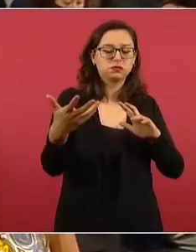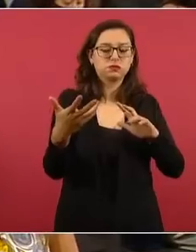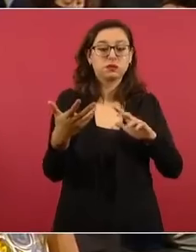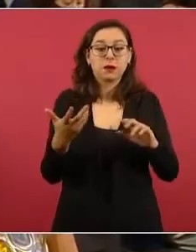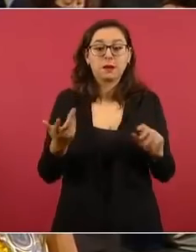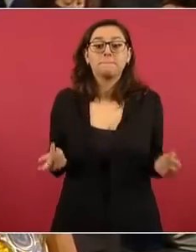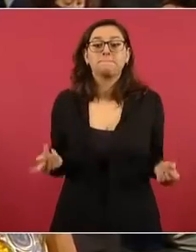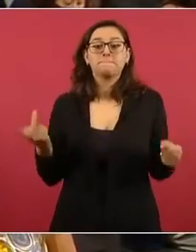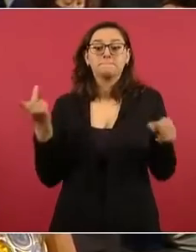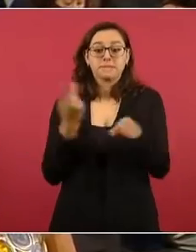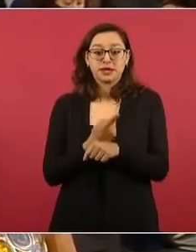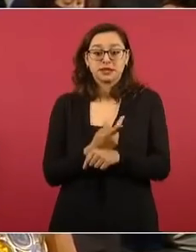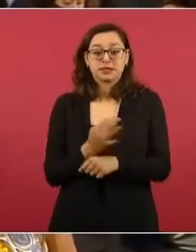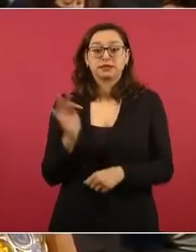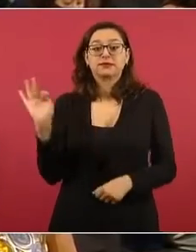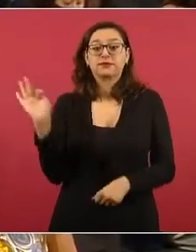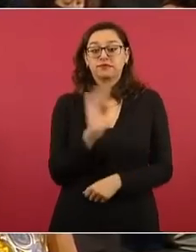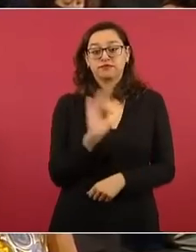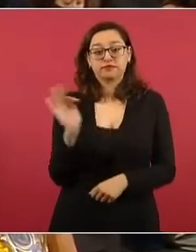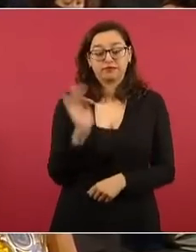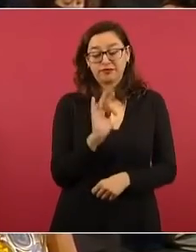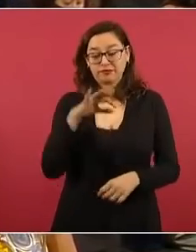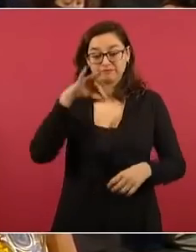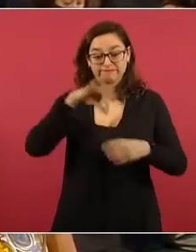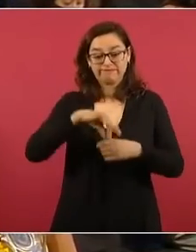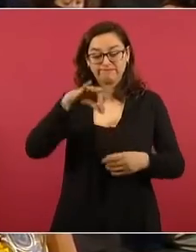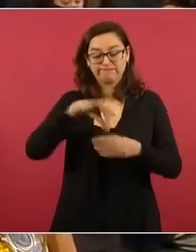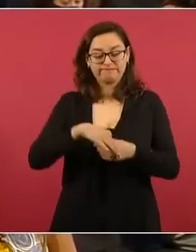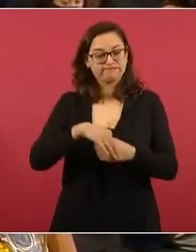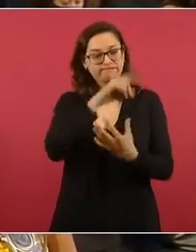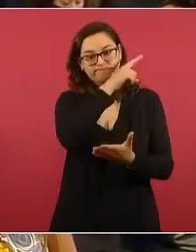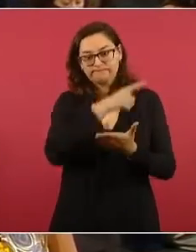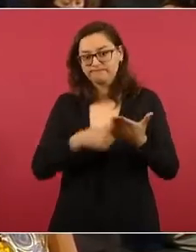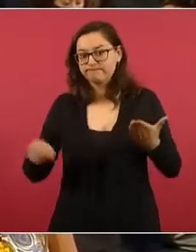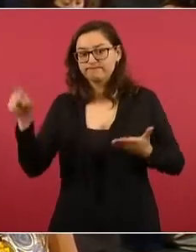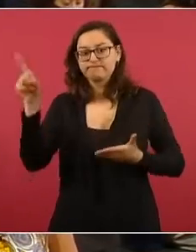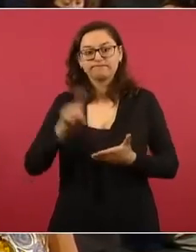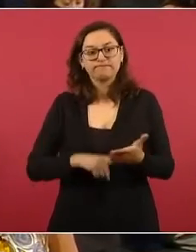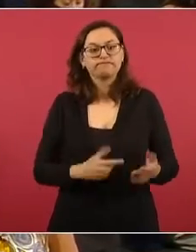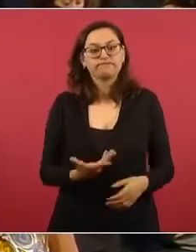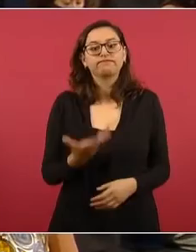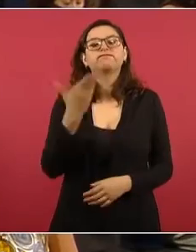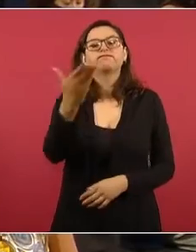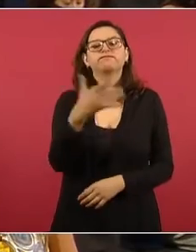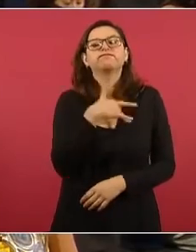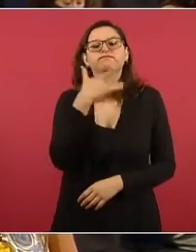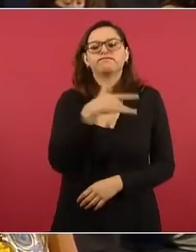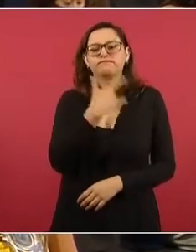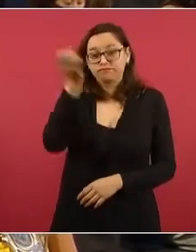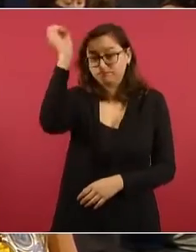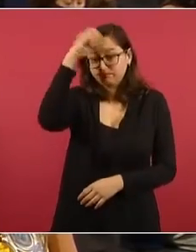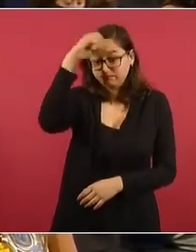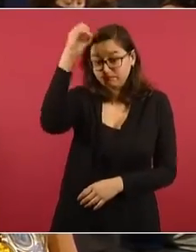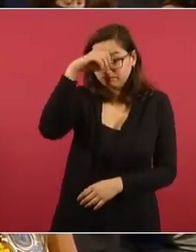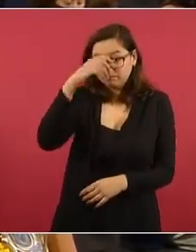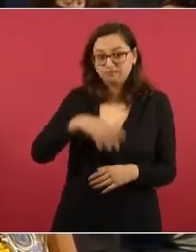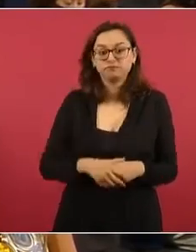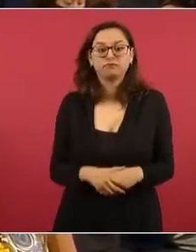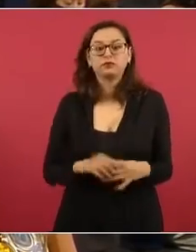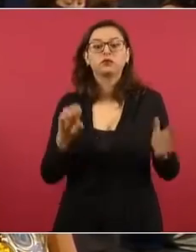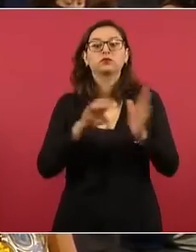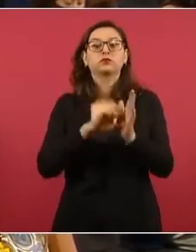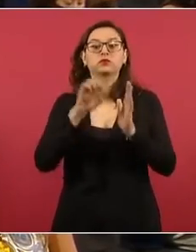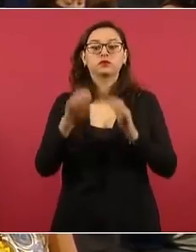dar pauta, pie a impugnaciones de las elecciones, o usted qué considera. Quiero hacer mención que, por ejemplo,